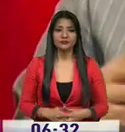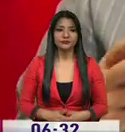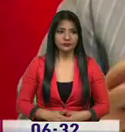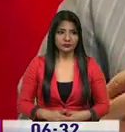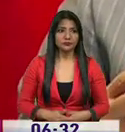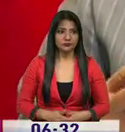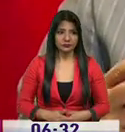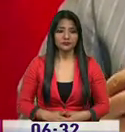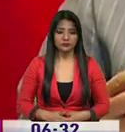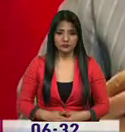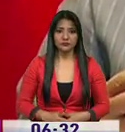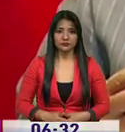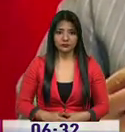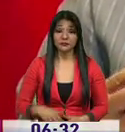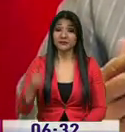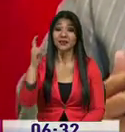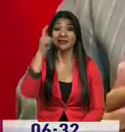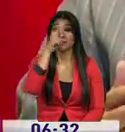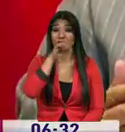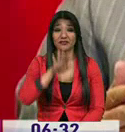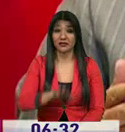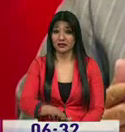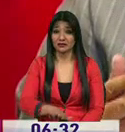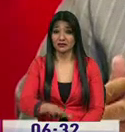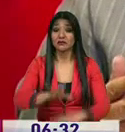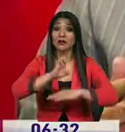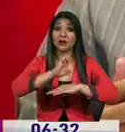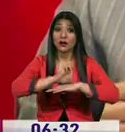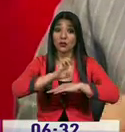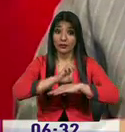lo difícil que es para la democracia